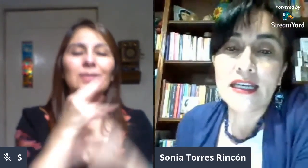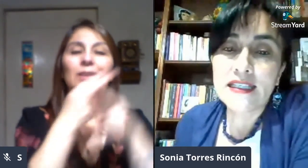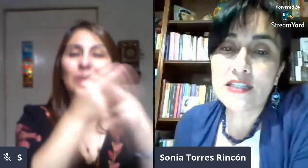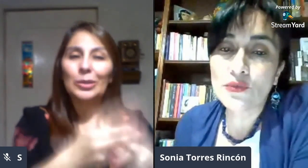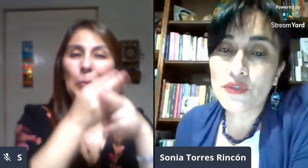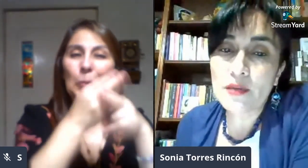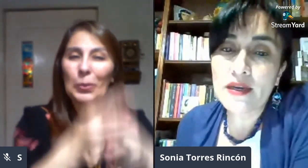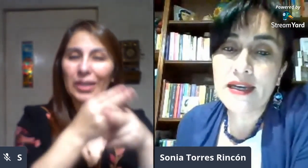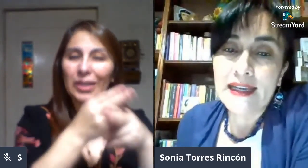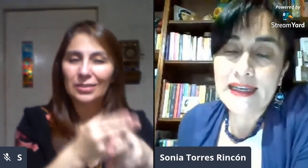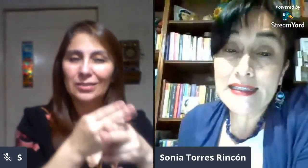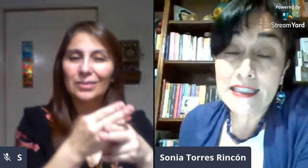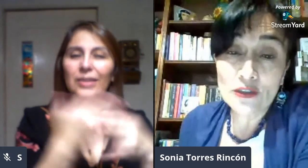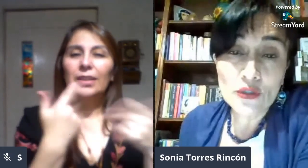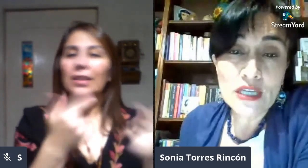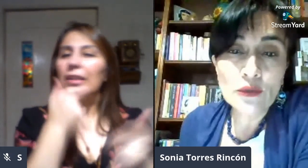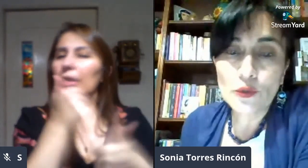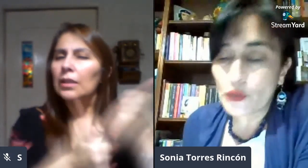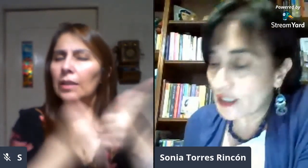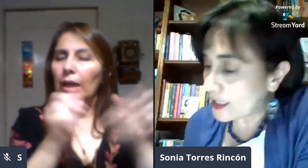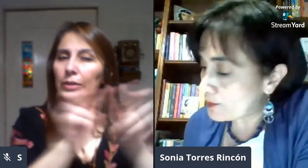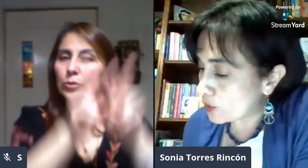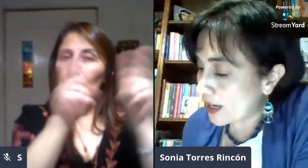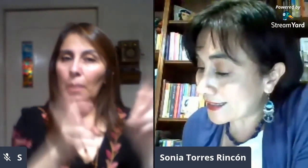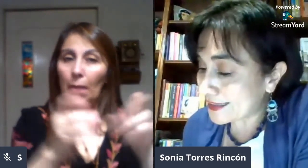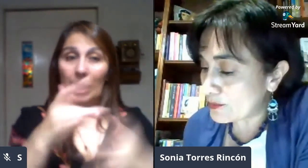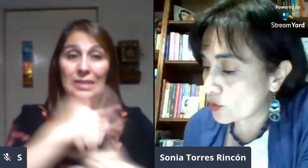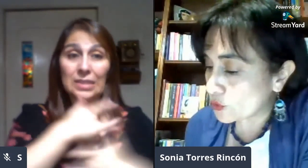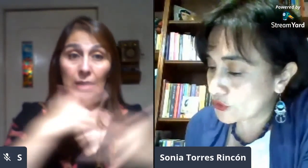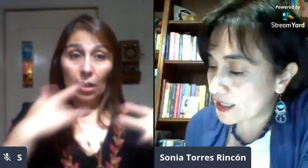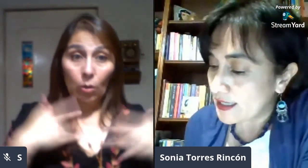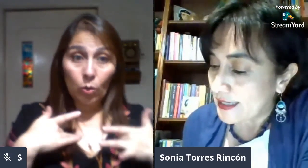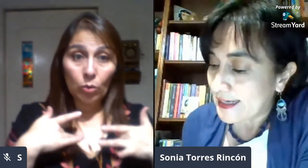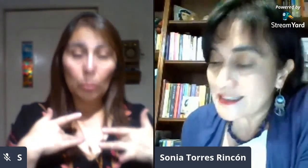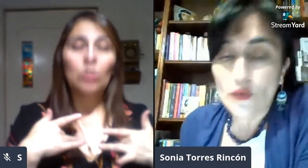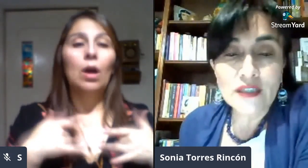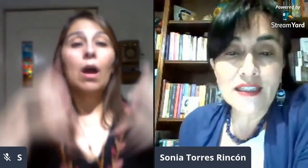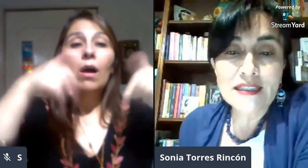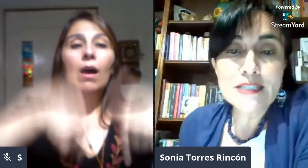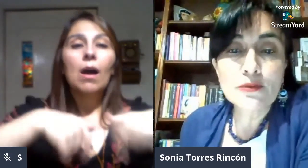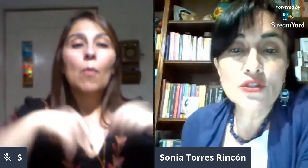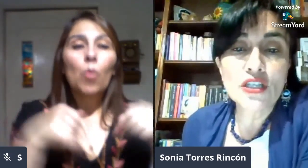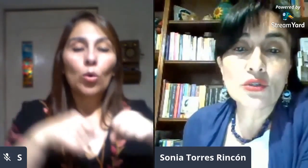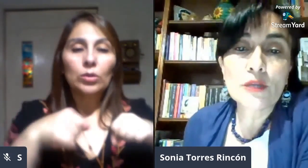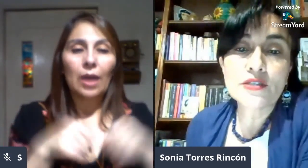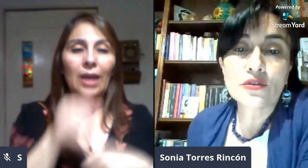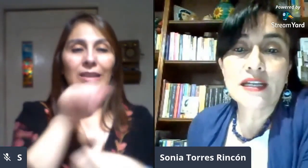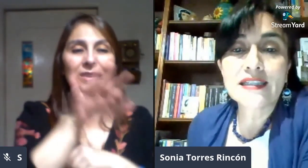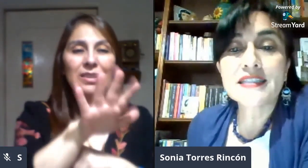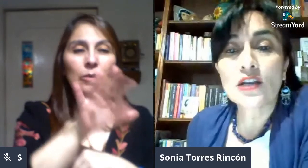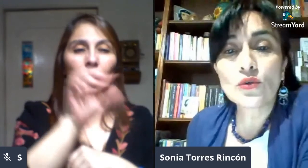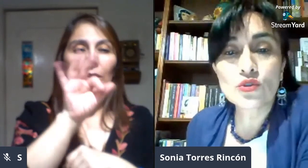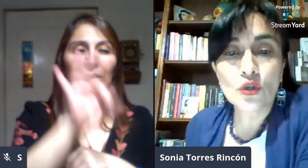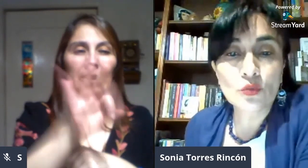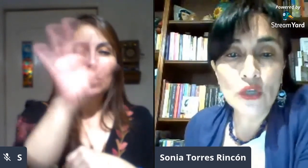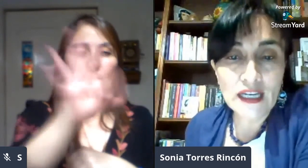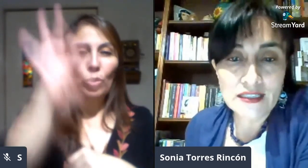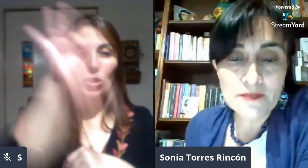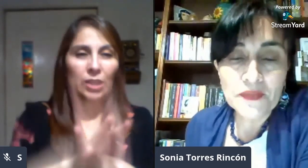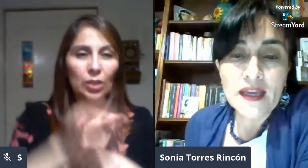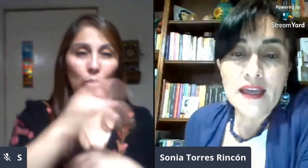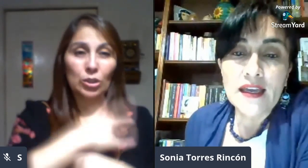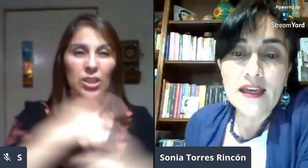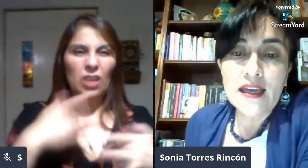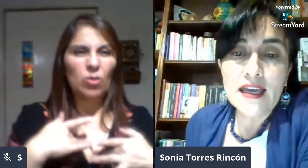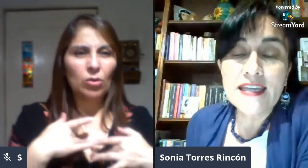también, y es un tema en el sector salud. Por ejemplo, aquí en Bogotá, el 53% del personal de salud son